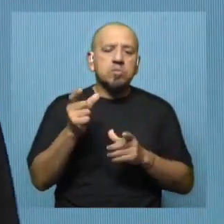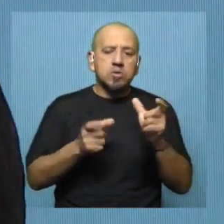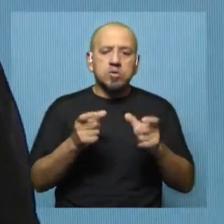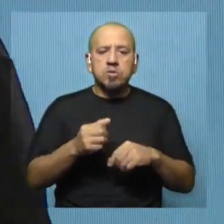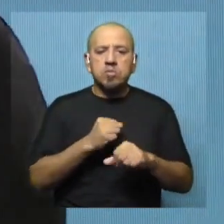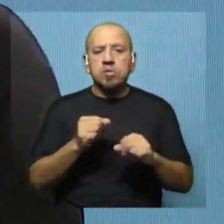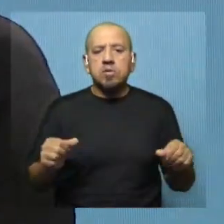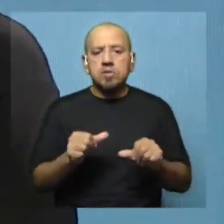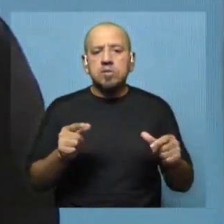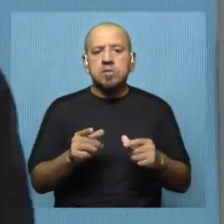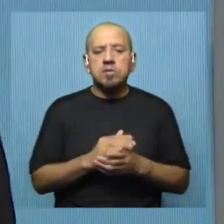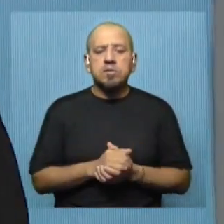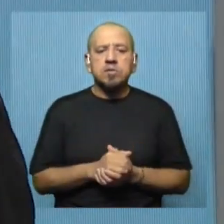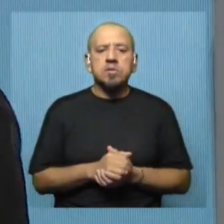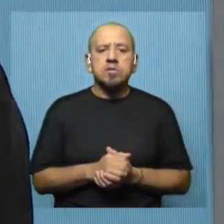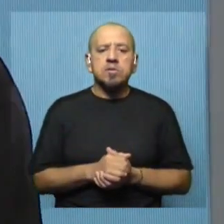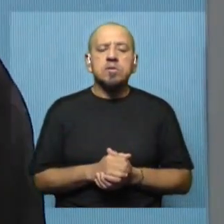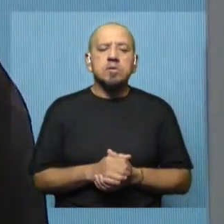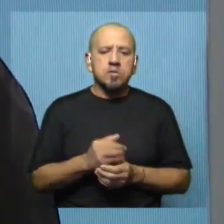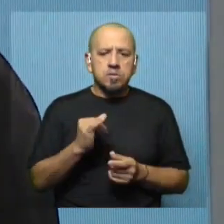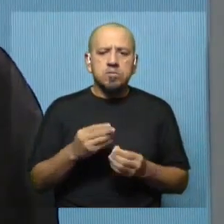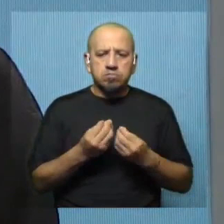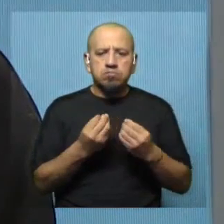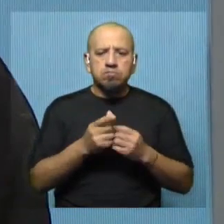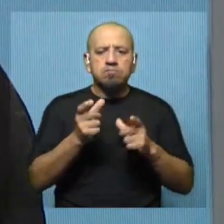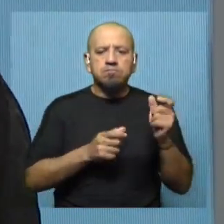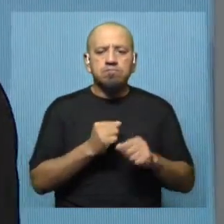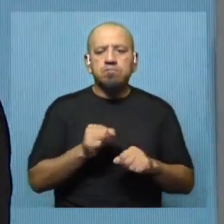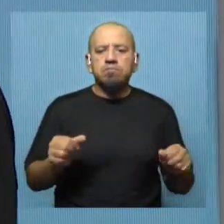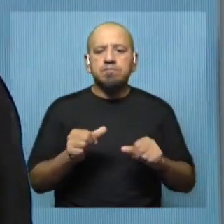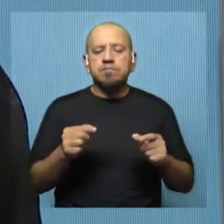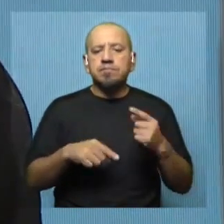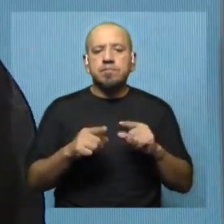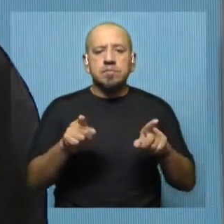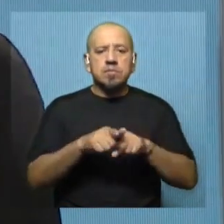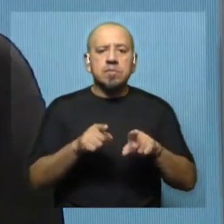muchas instituciones pueden hacerlo. No todas las personas, pero sí muchas personas. Claro, buenísimo. Lo mismo con los